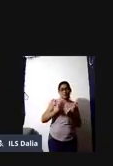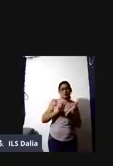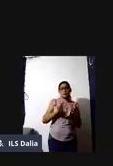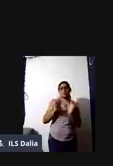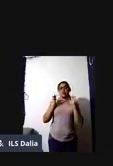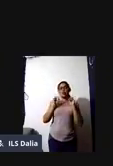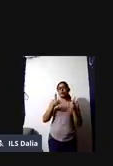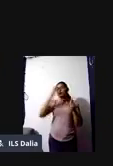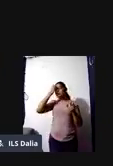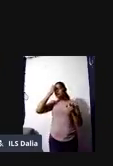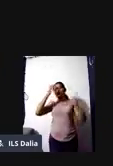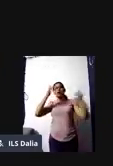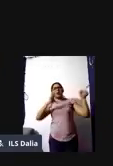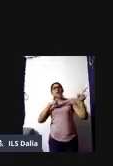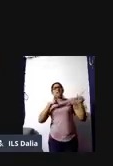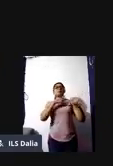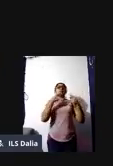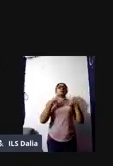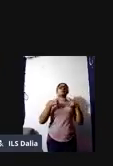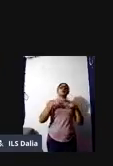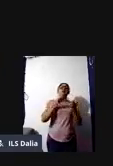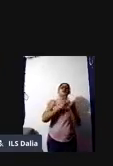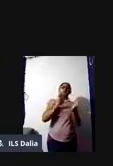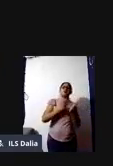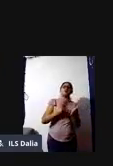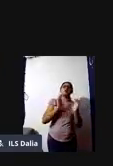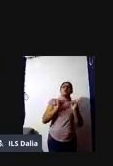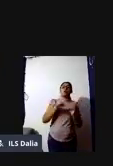con discapacidad, no te puedes perder el día de mañana,